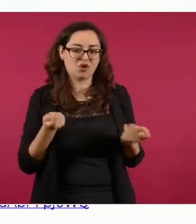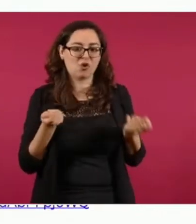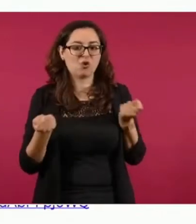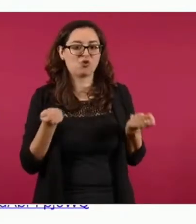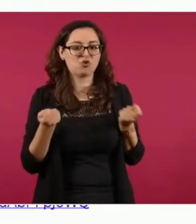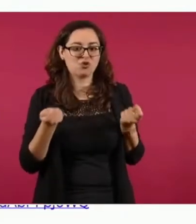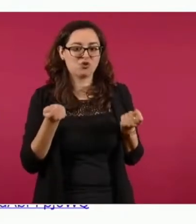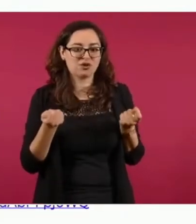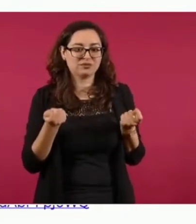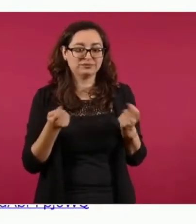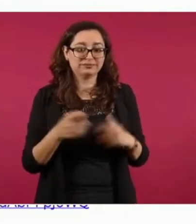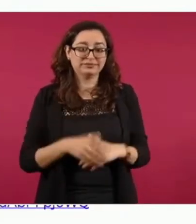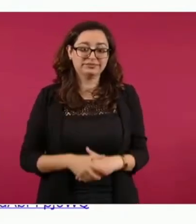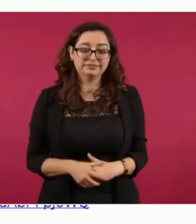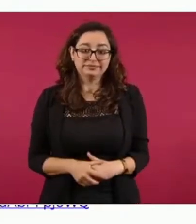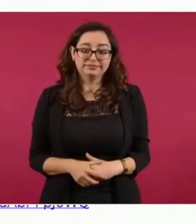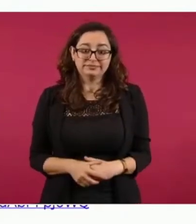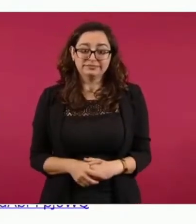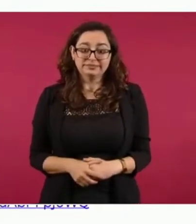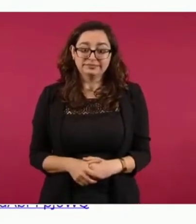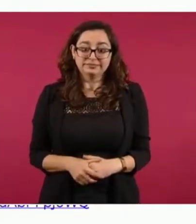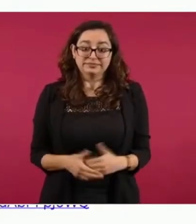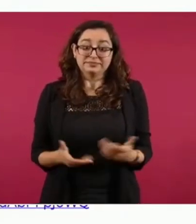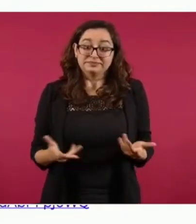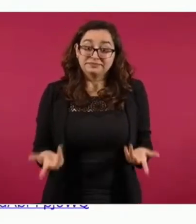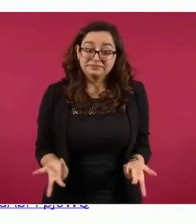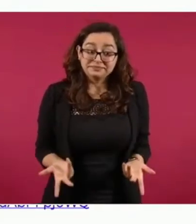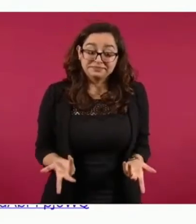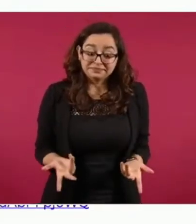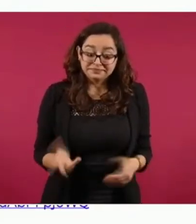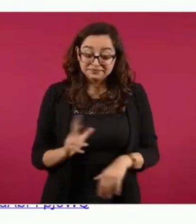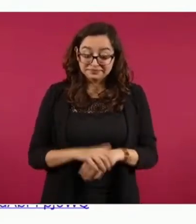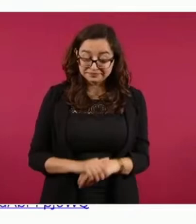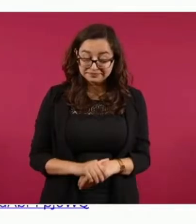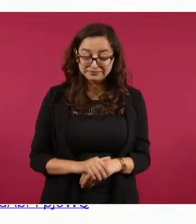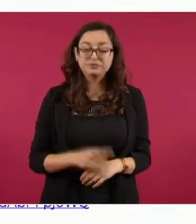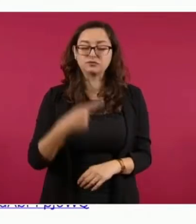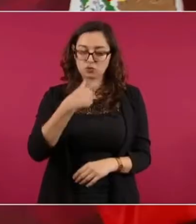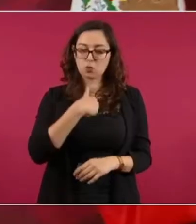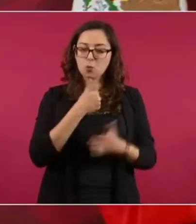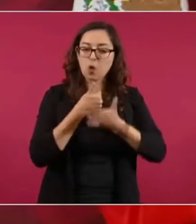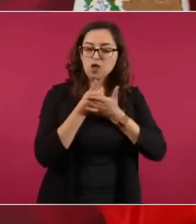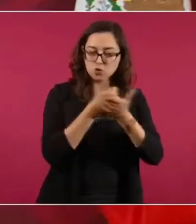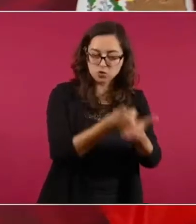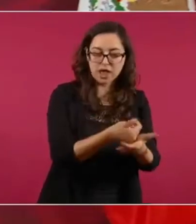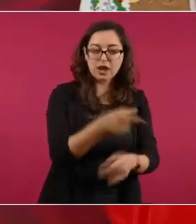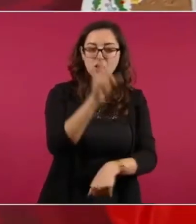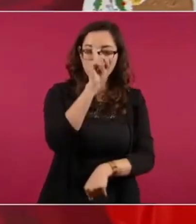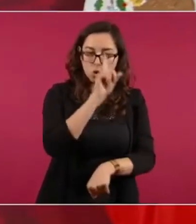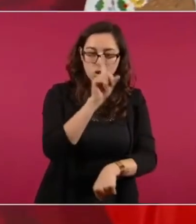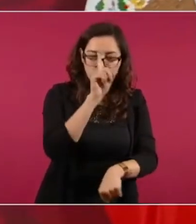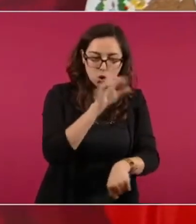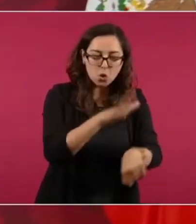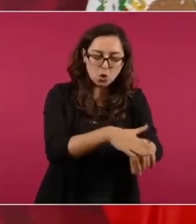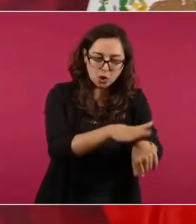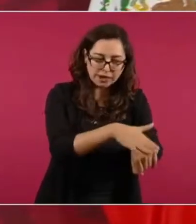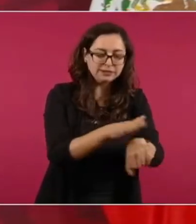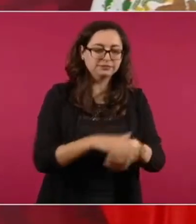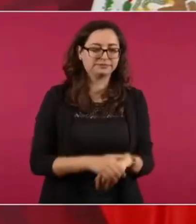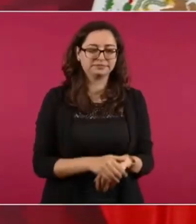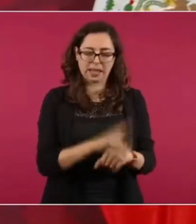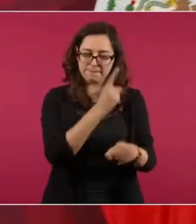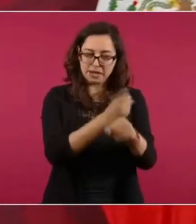¿qué tienen que hacer? Primera recomendación, recojan los sentimientos de